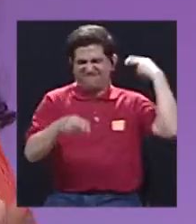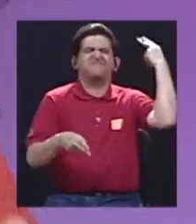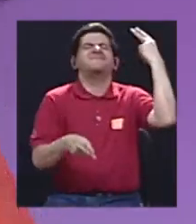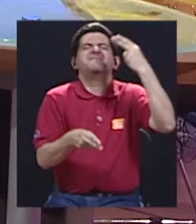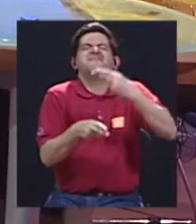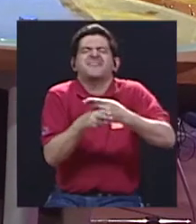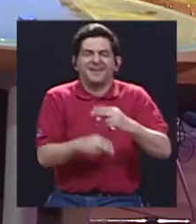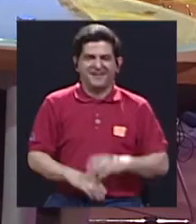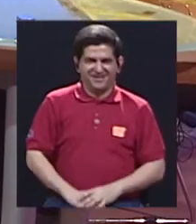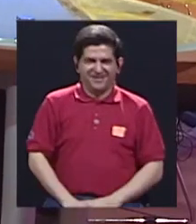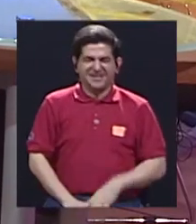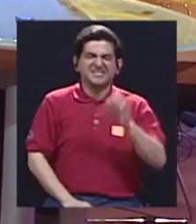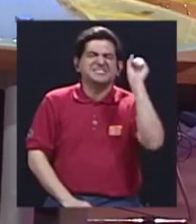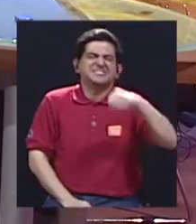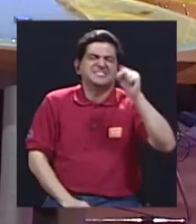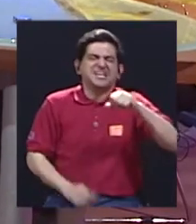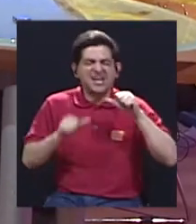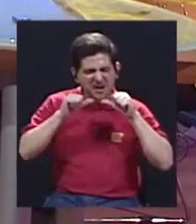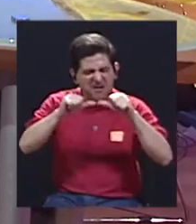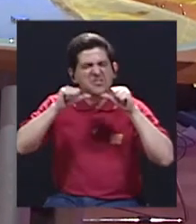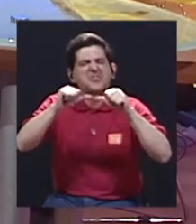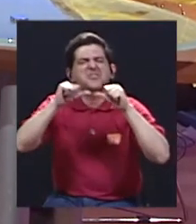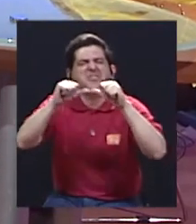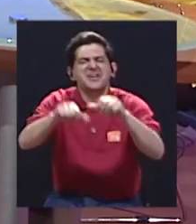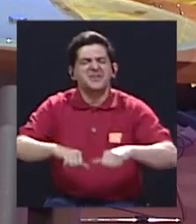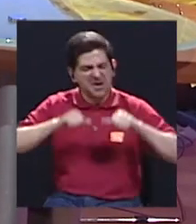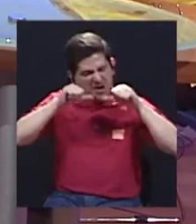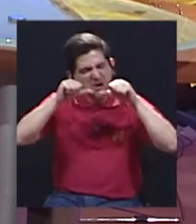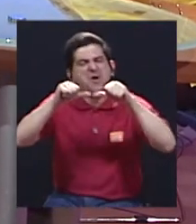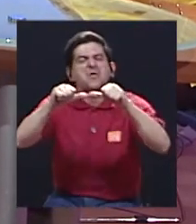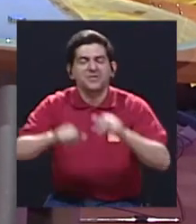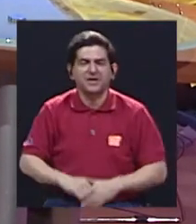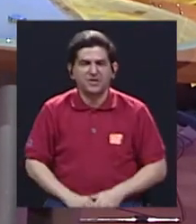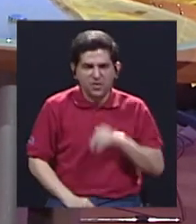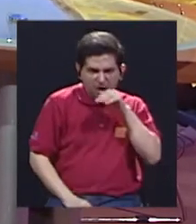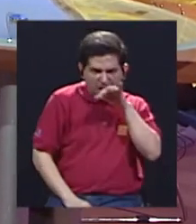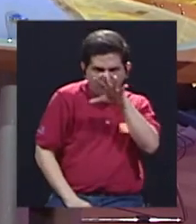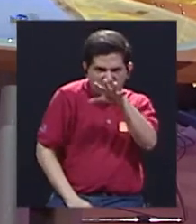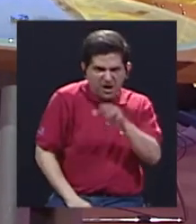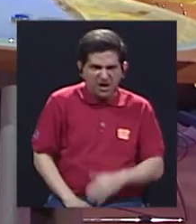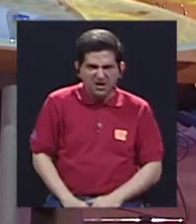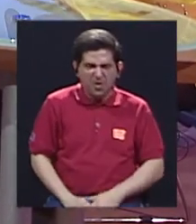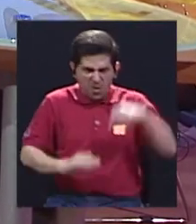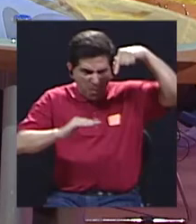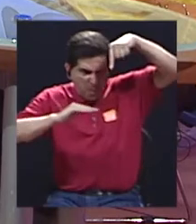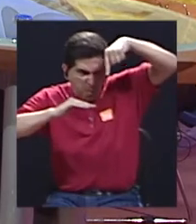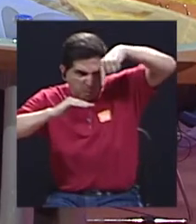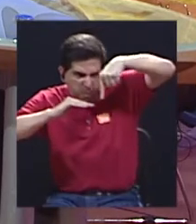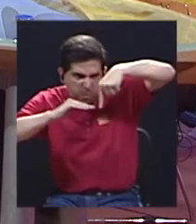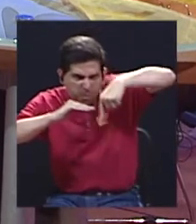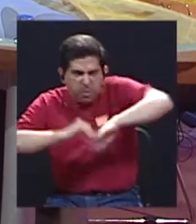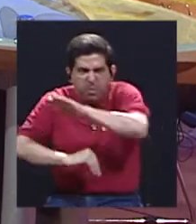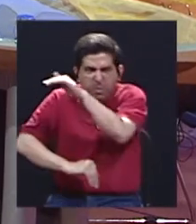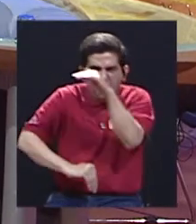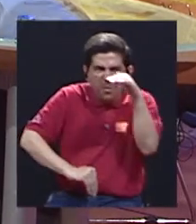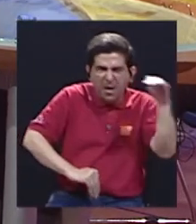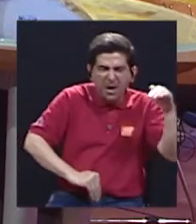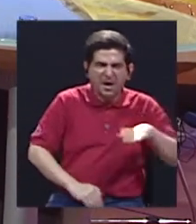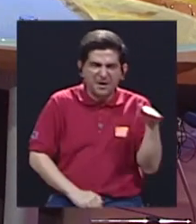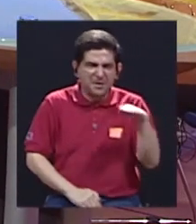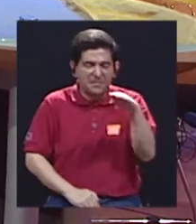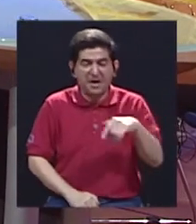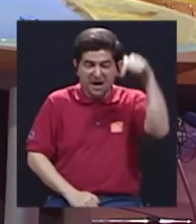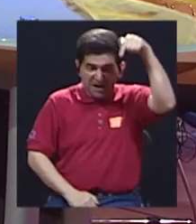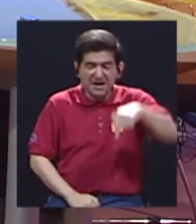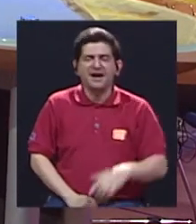dragon sigue dragon sigue el dragón entonces hundió a la serpiente en el fondo del mar y en medio